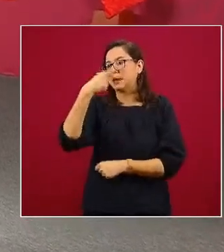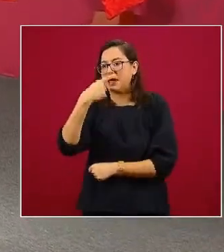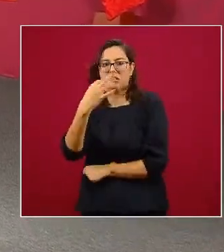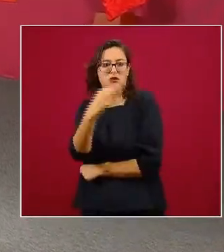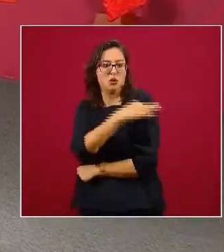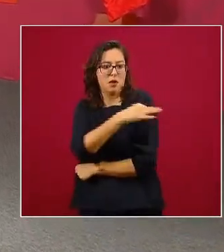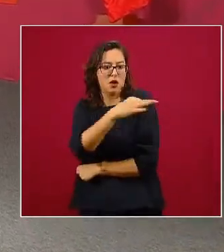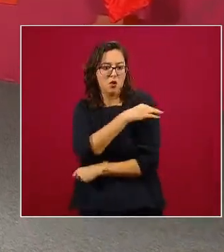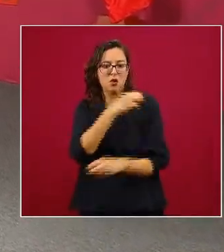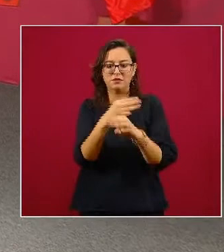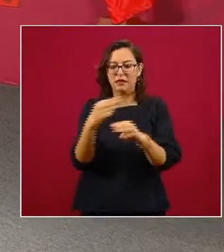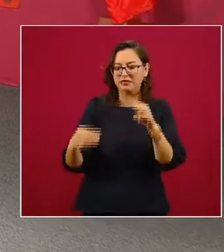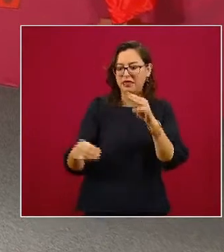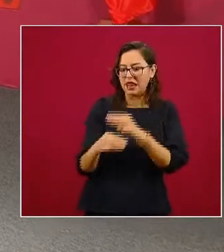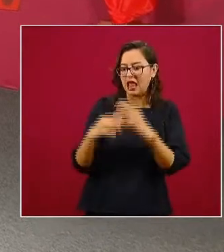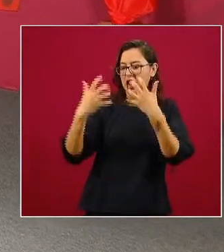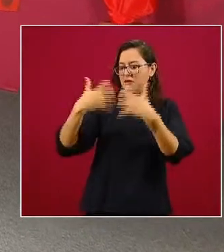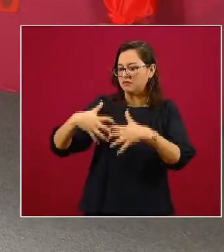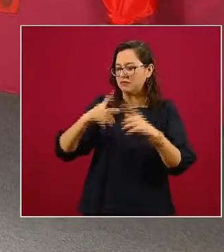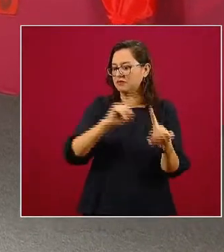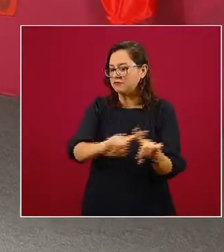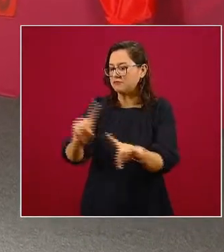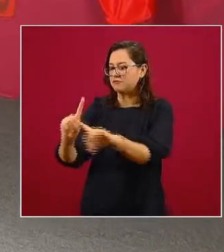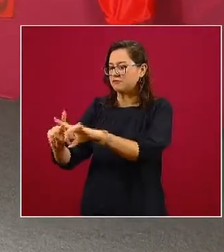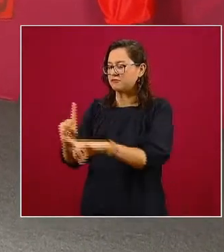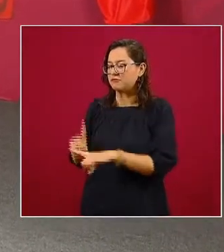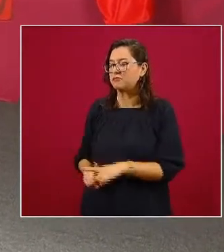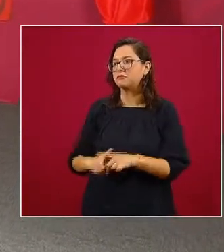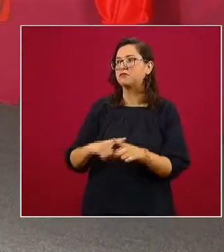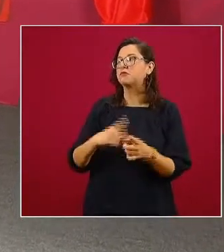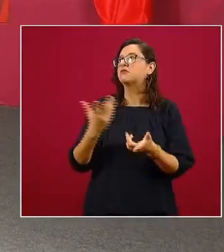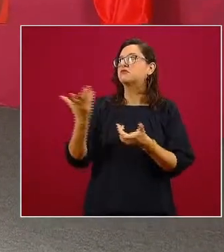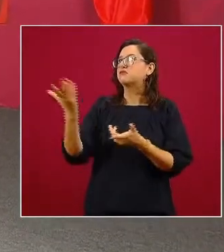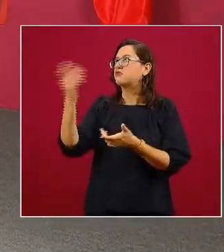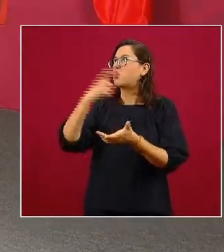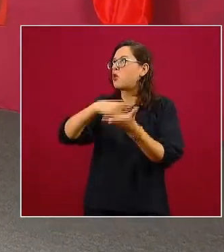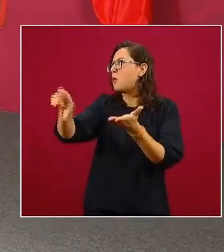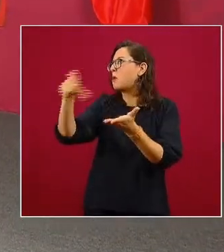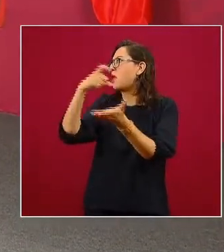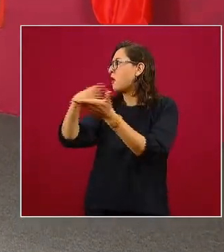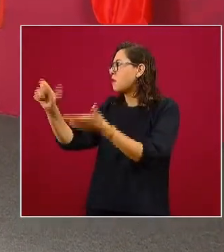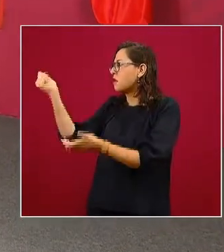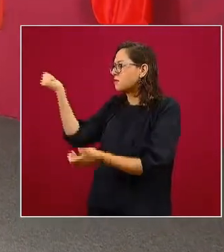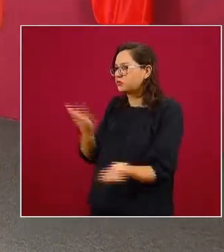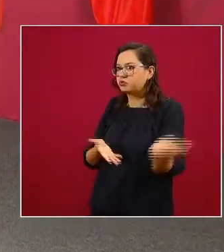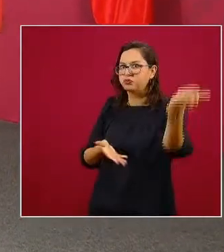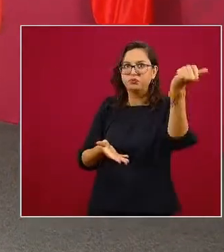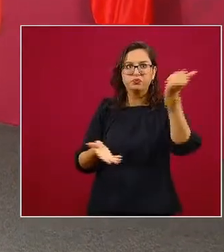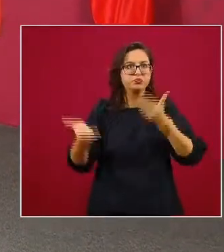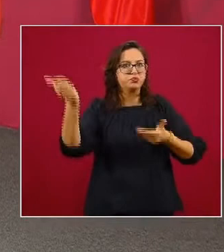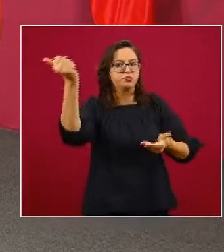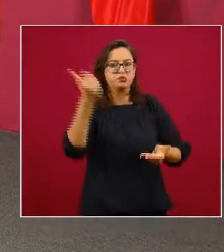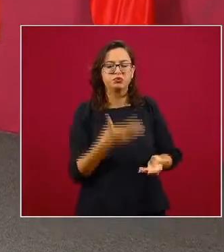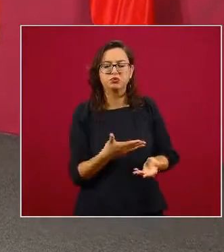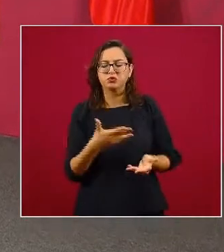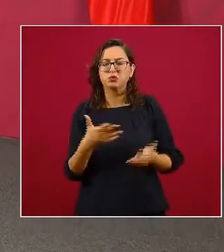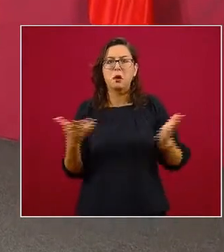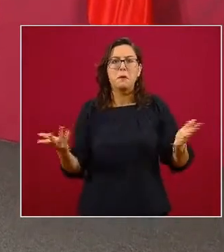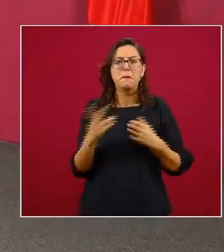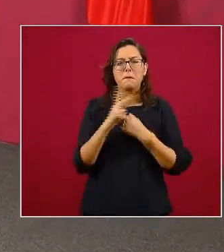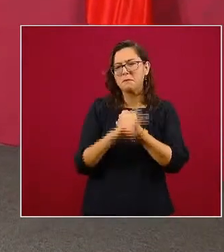en el mundo, donde se obtengan